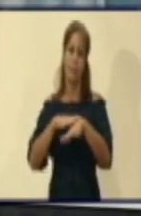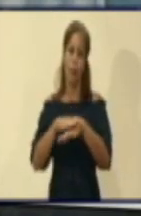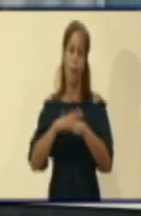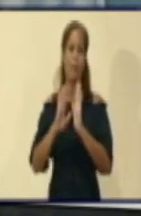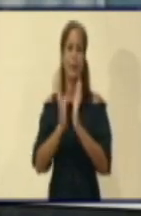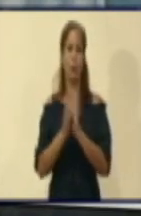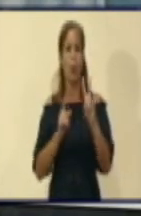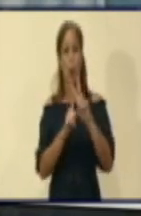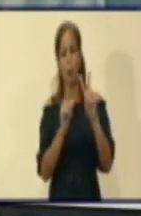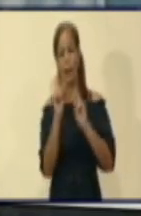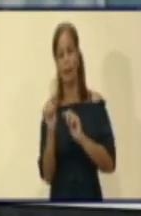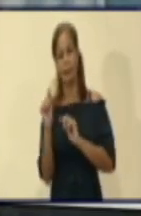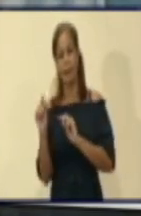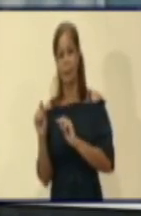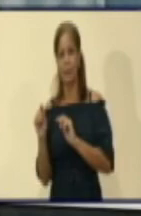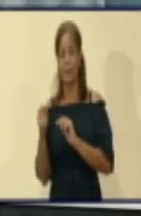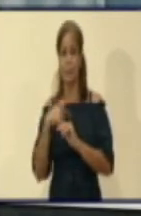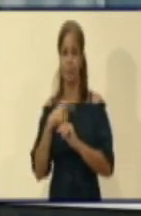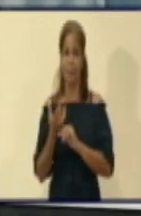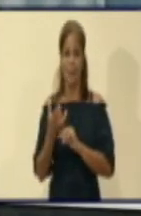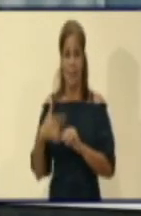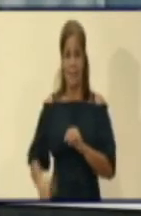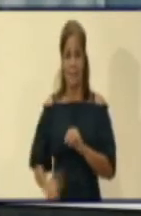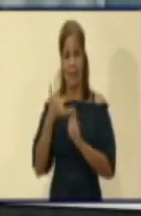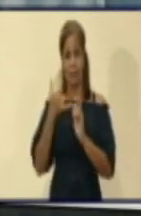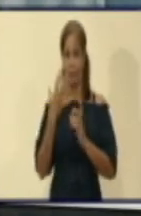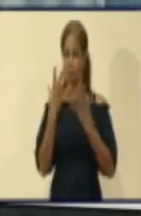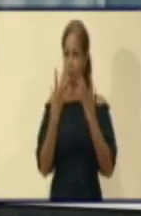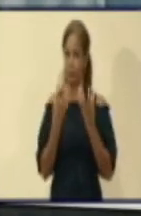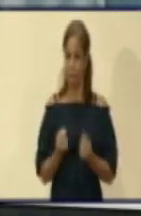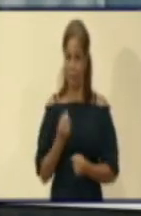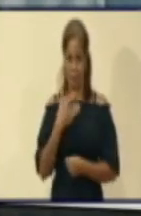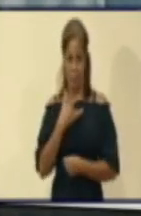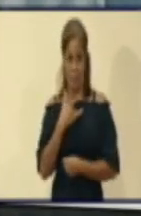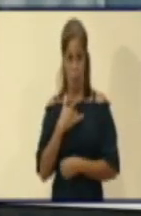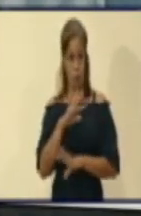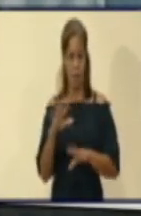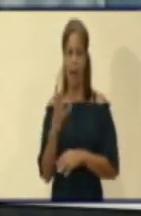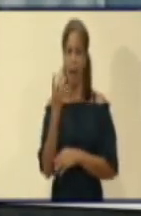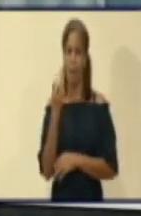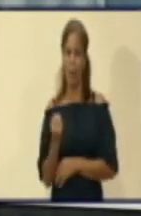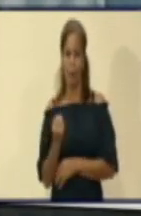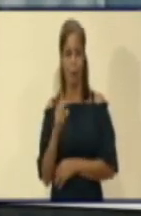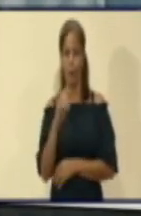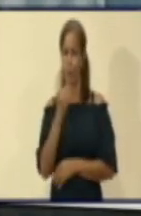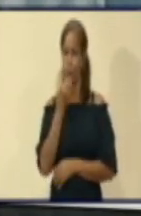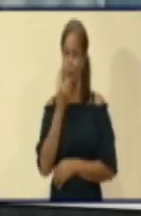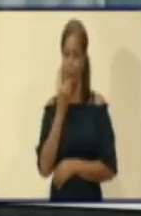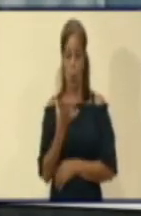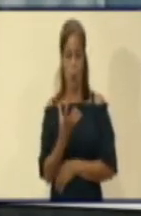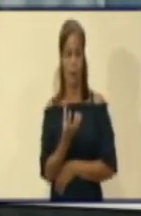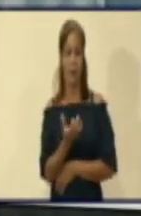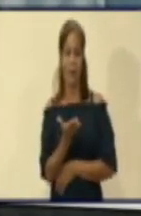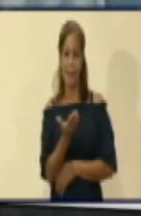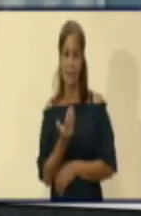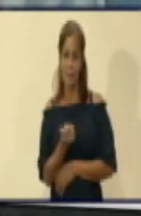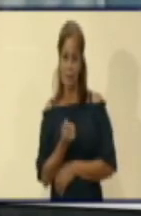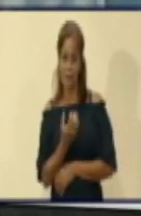Si alguien timbra, si envía mensaje, ya se apagó, así que por esta vía no puedo recibir por el